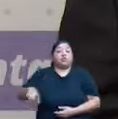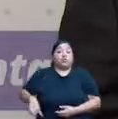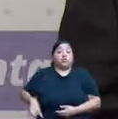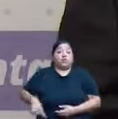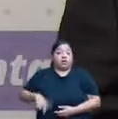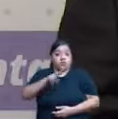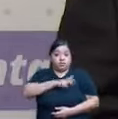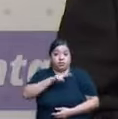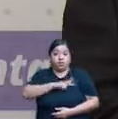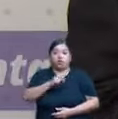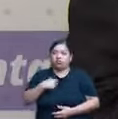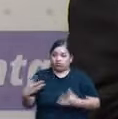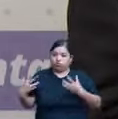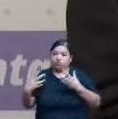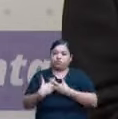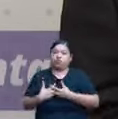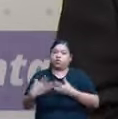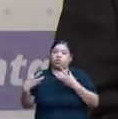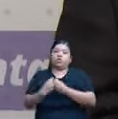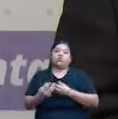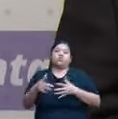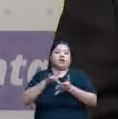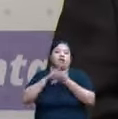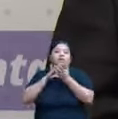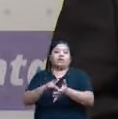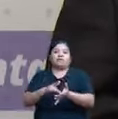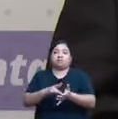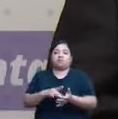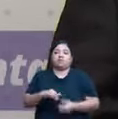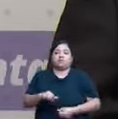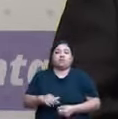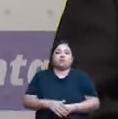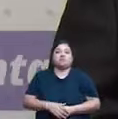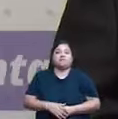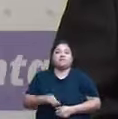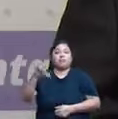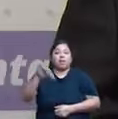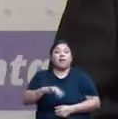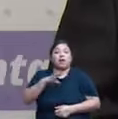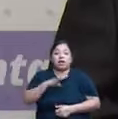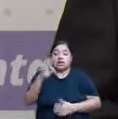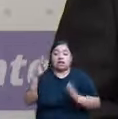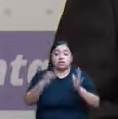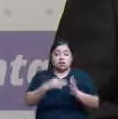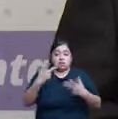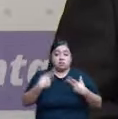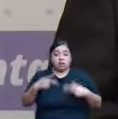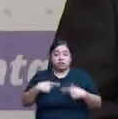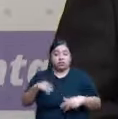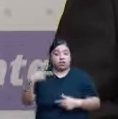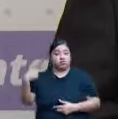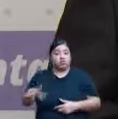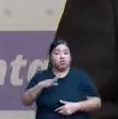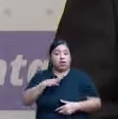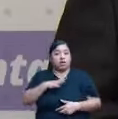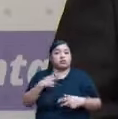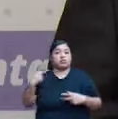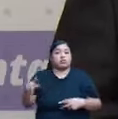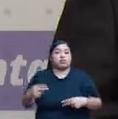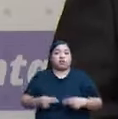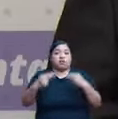con todos los emprendedores. Hoy tenemos casi 3,000 emprendedores en Mixquiahuala. Hoy necesitan de un